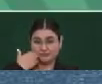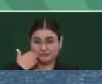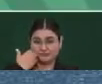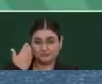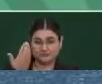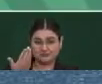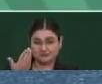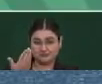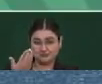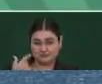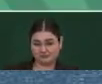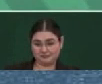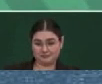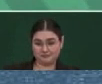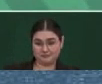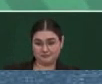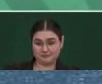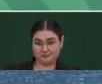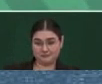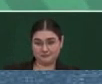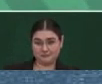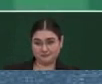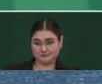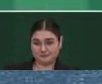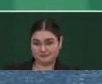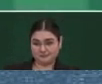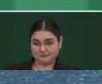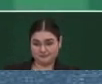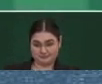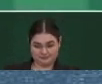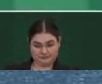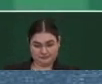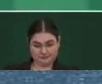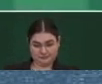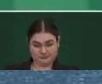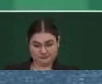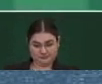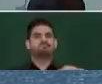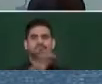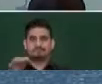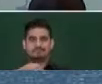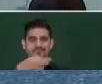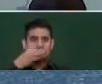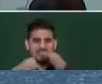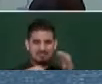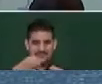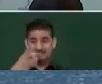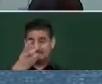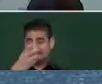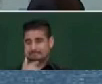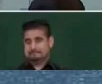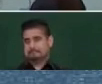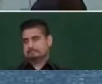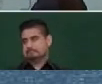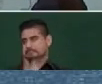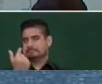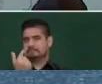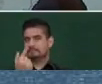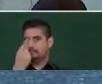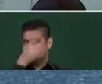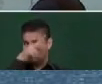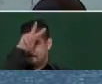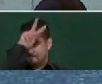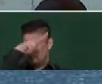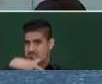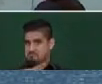sido una relación fría, al grado de que hoy ya abiertamente el presidente mexicano considera espurio al gobierno